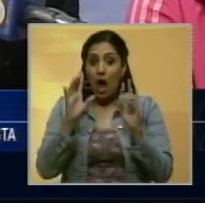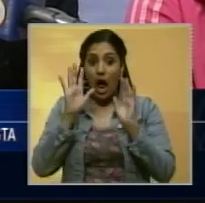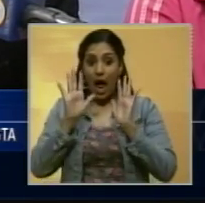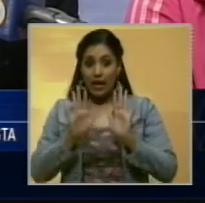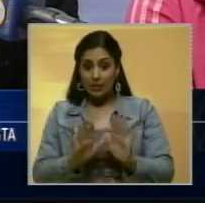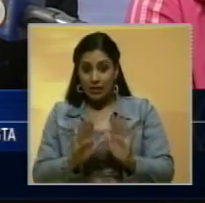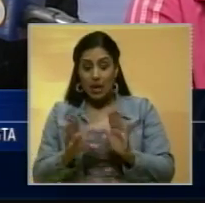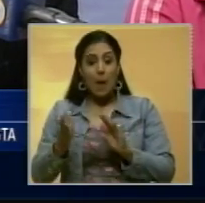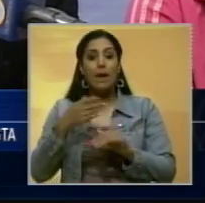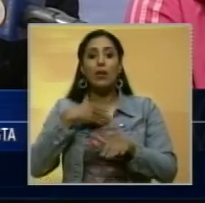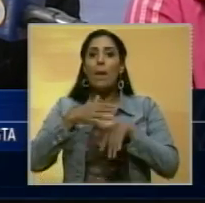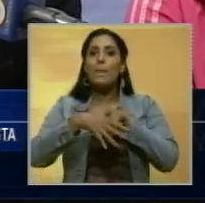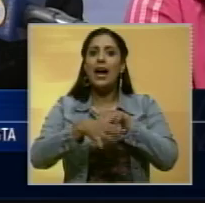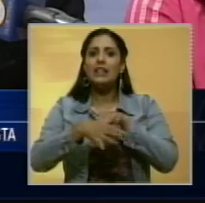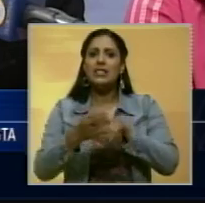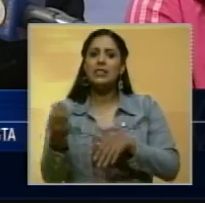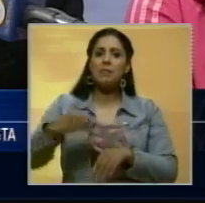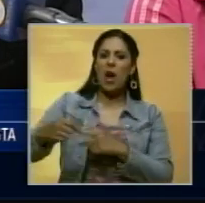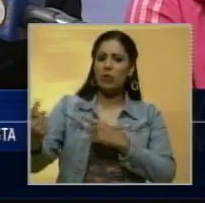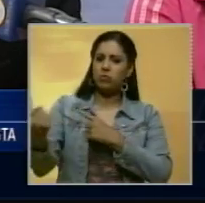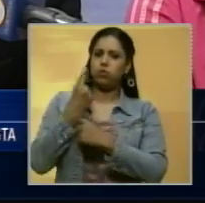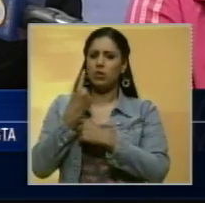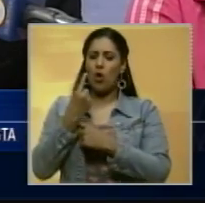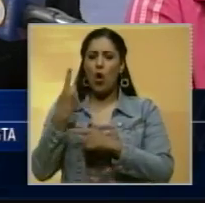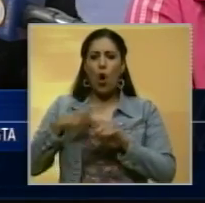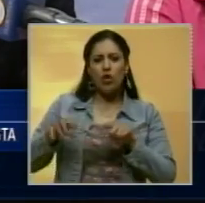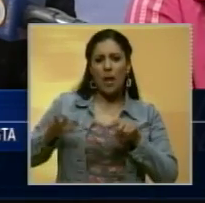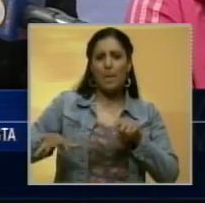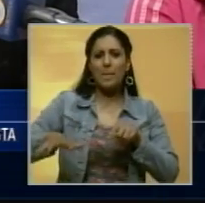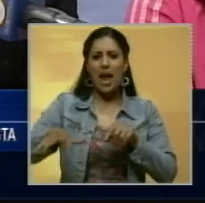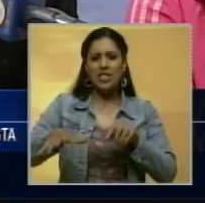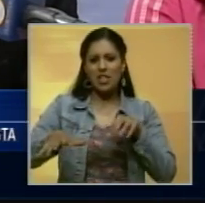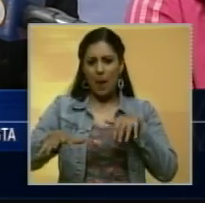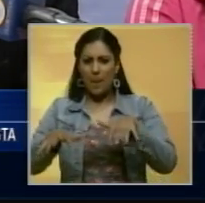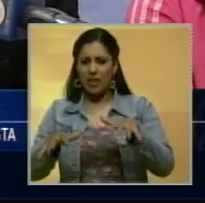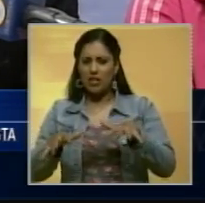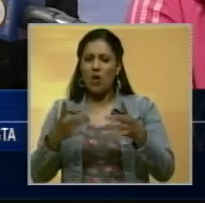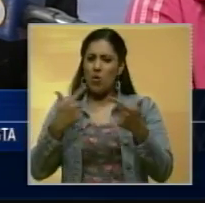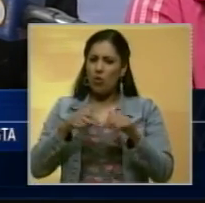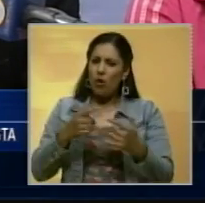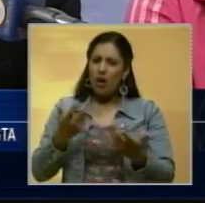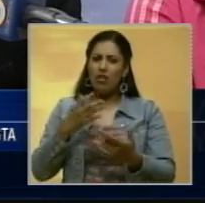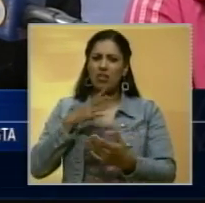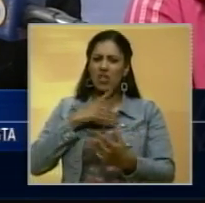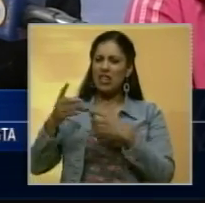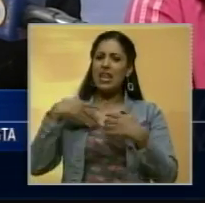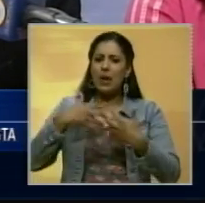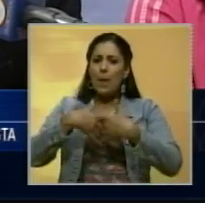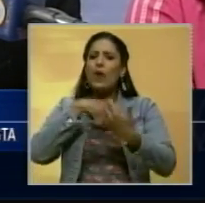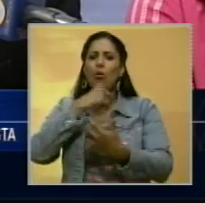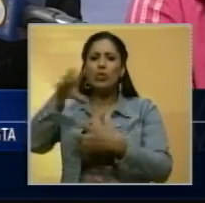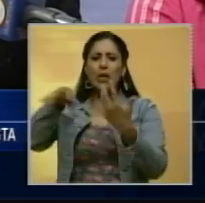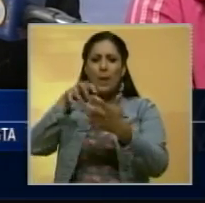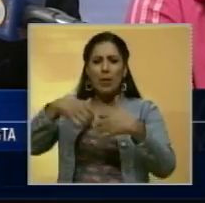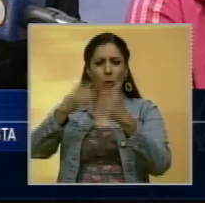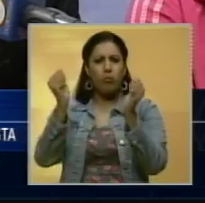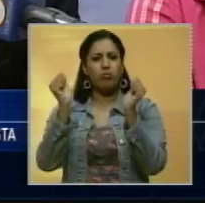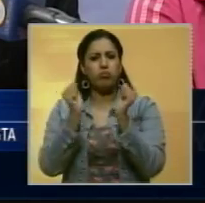a manifestar y a pronunciarse, hacer entonces una contramarcha a los efectos de enfrentar